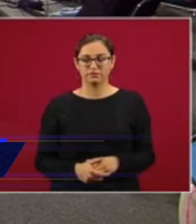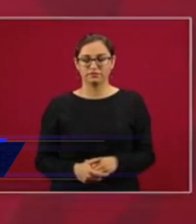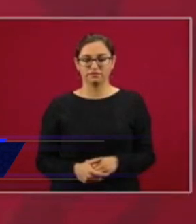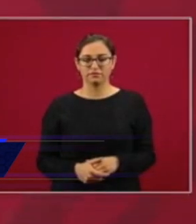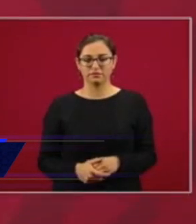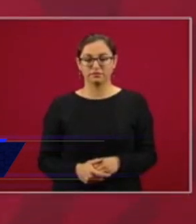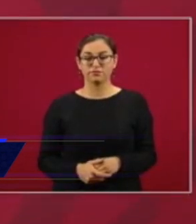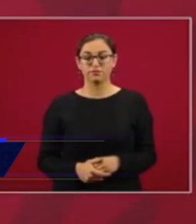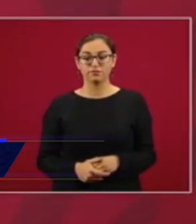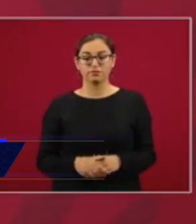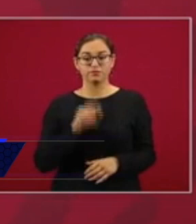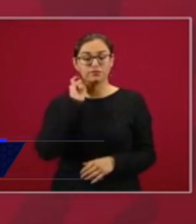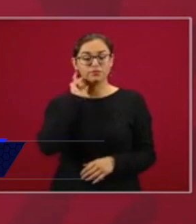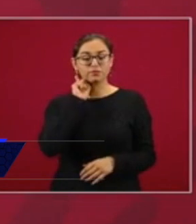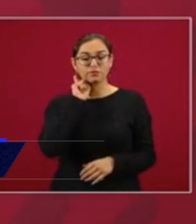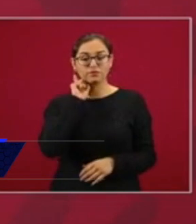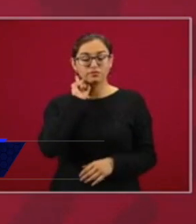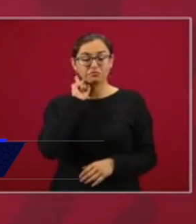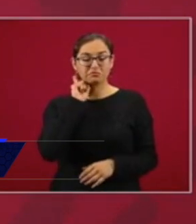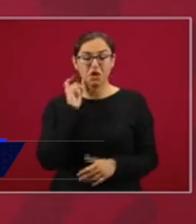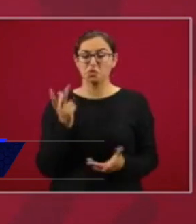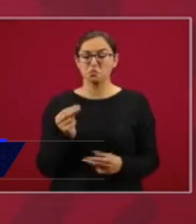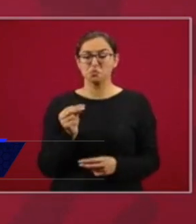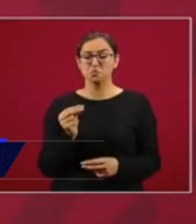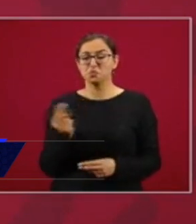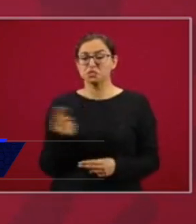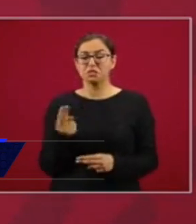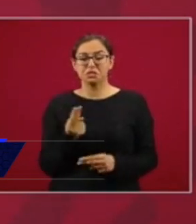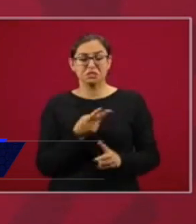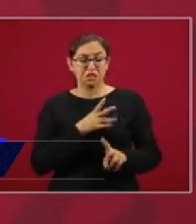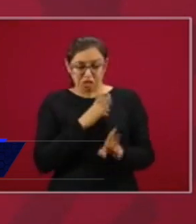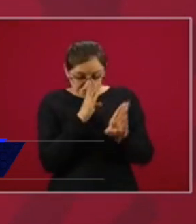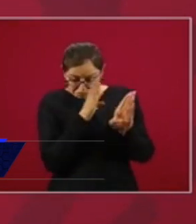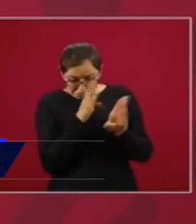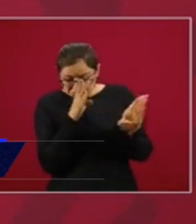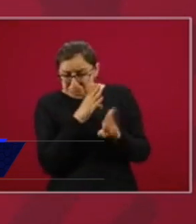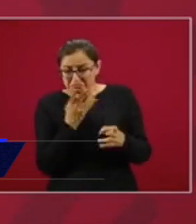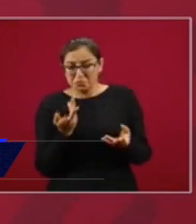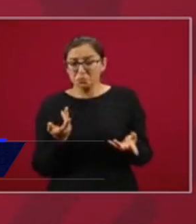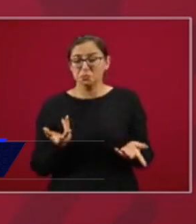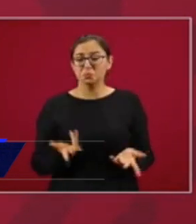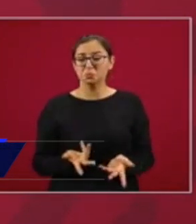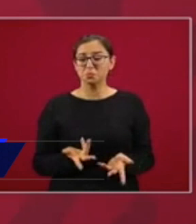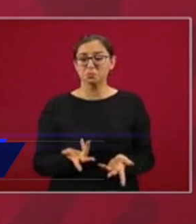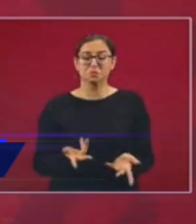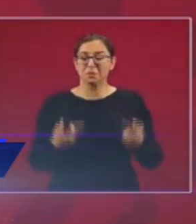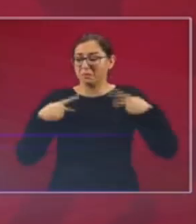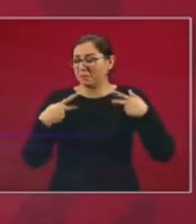esperar al pequeño